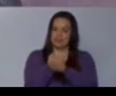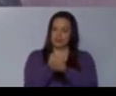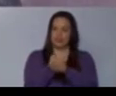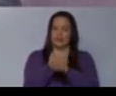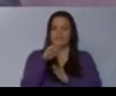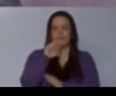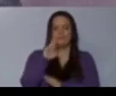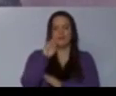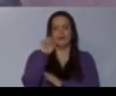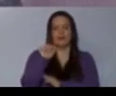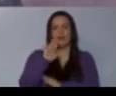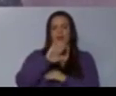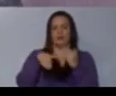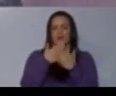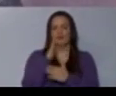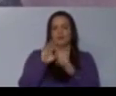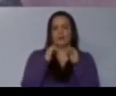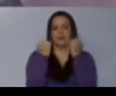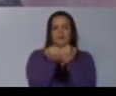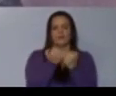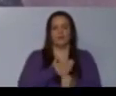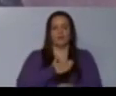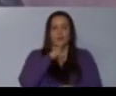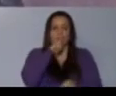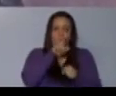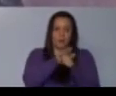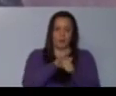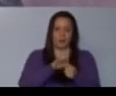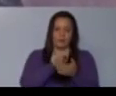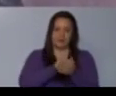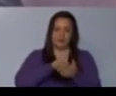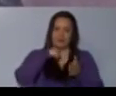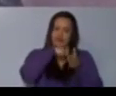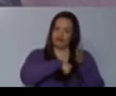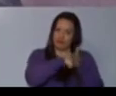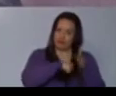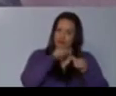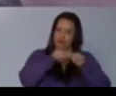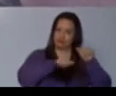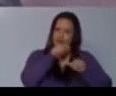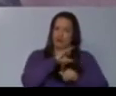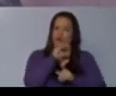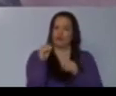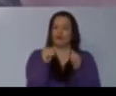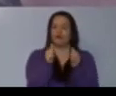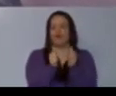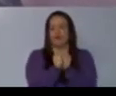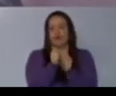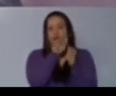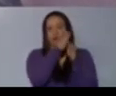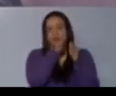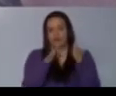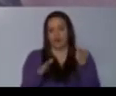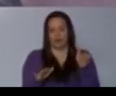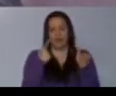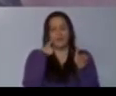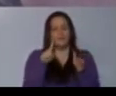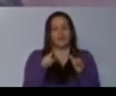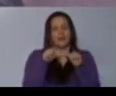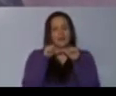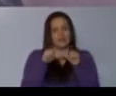todo su equipo y me comprometo en ese esfuerzo de la mano con la contraloría general de la república para que realmente